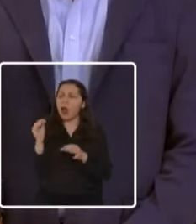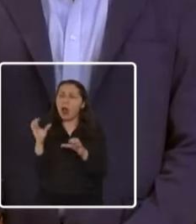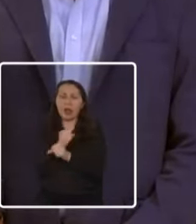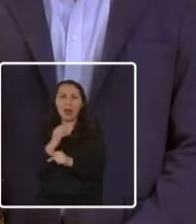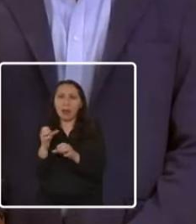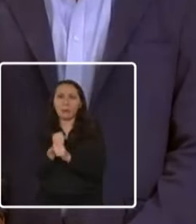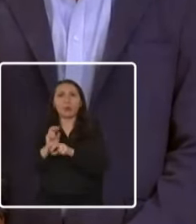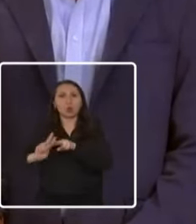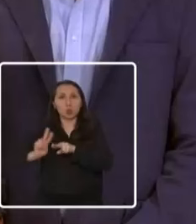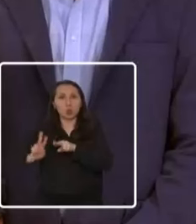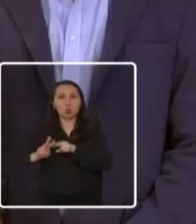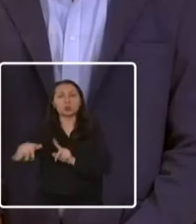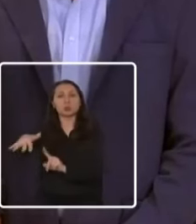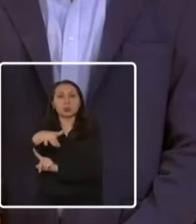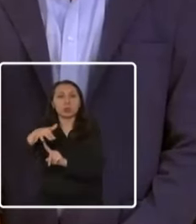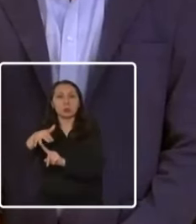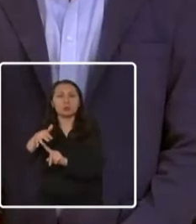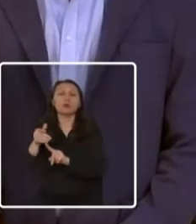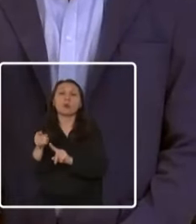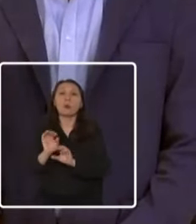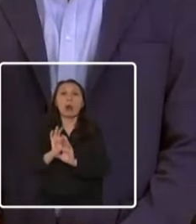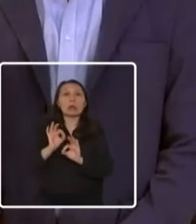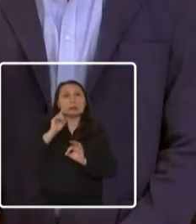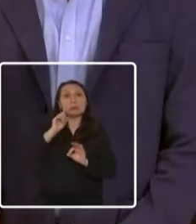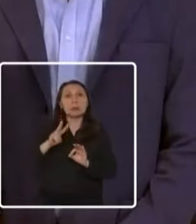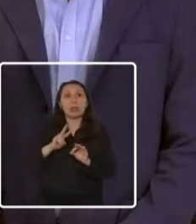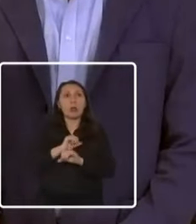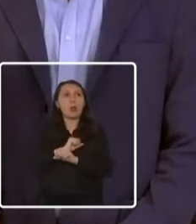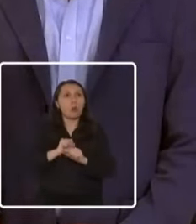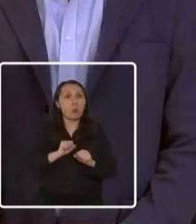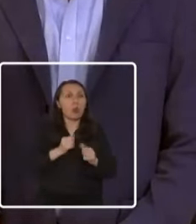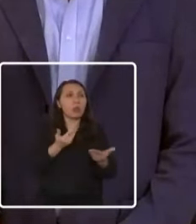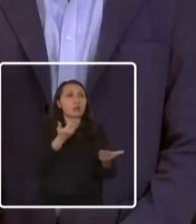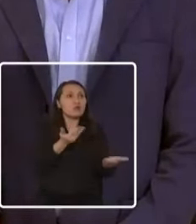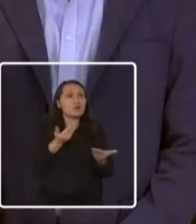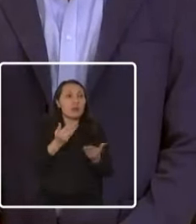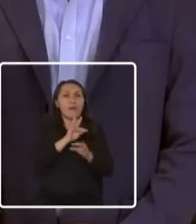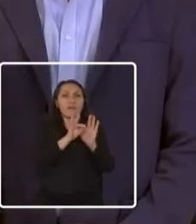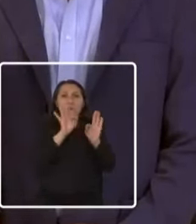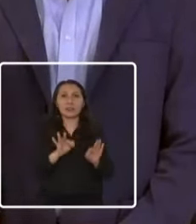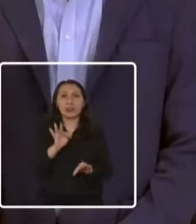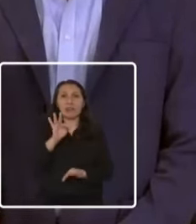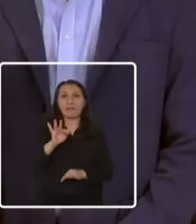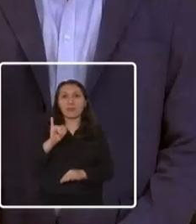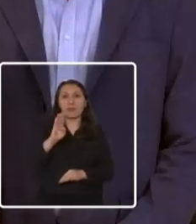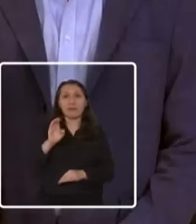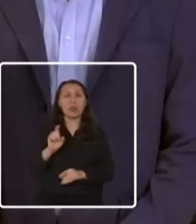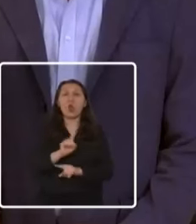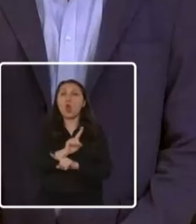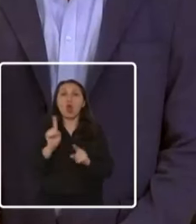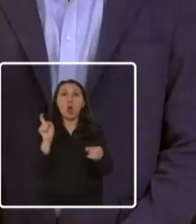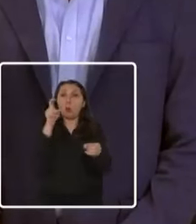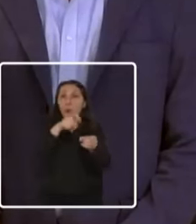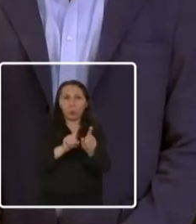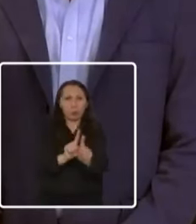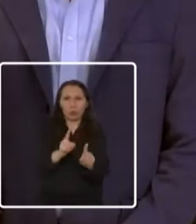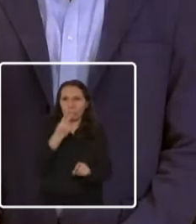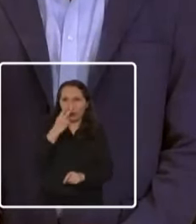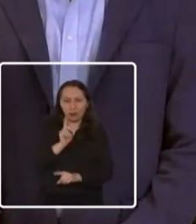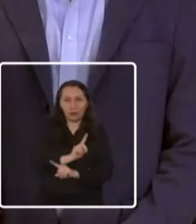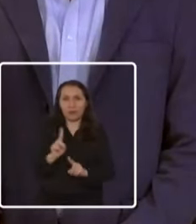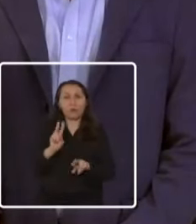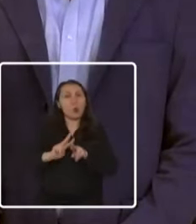diligentemente se podrá resolver la situación en pos de que no queden limitados a poder obtener la ficha FIBE. Recordar que la ficha FIBE no se postula, no